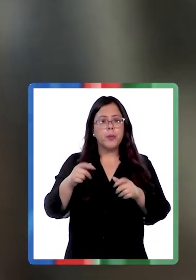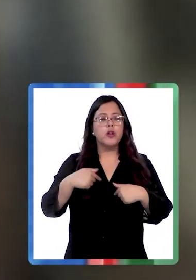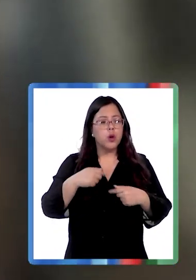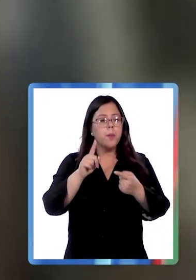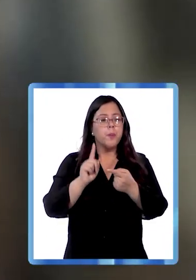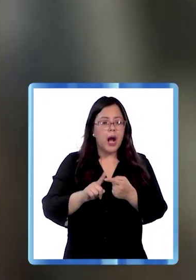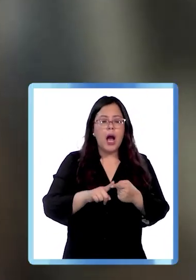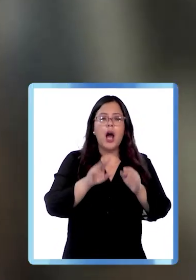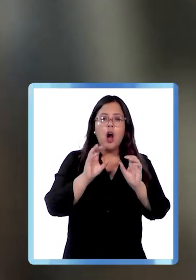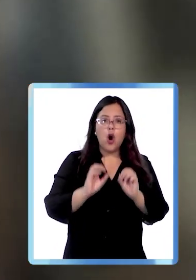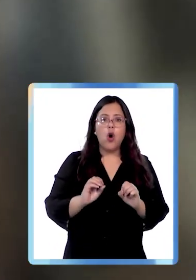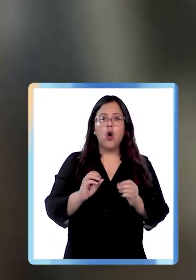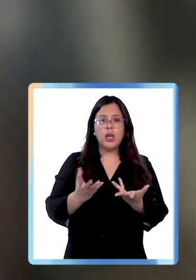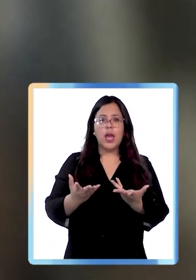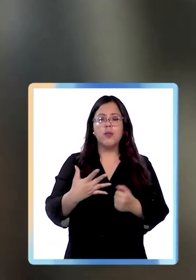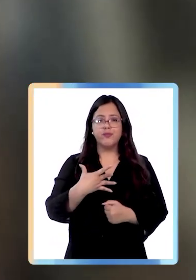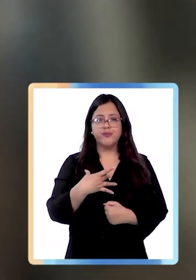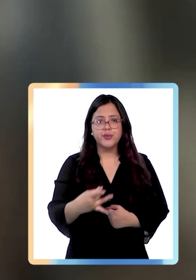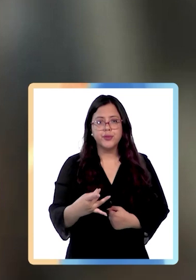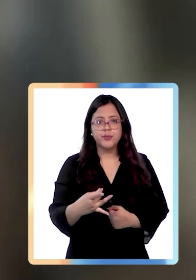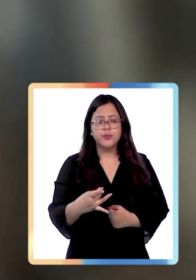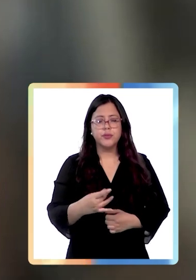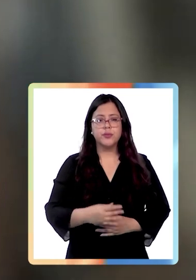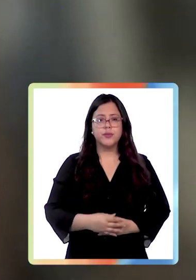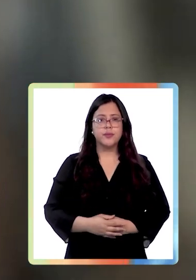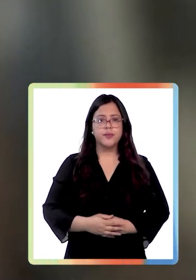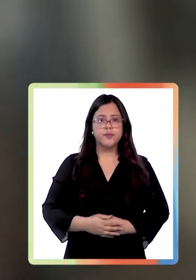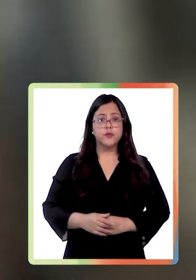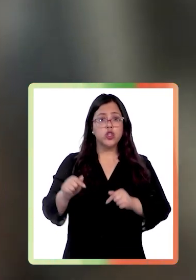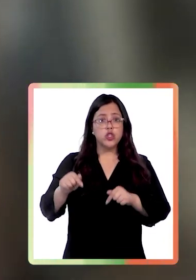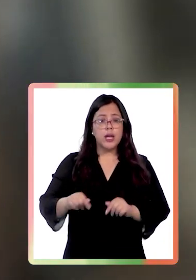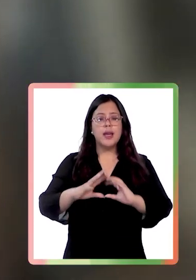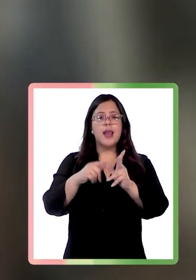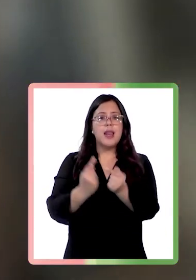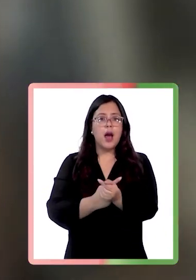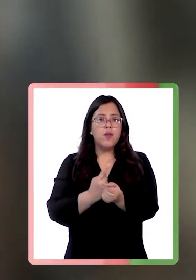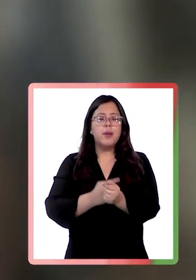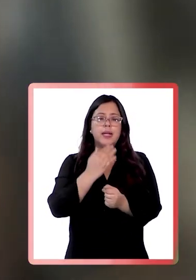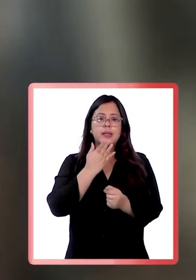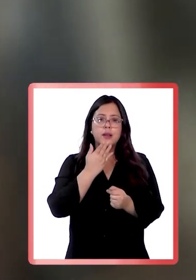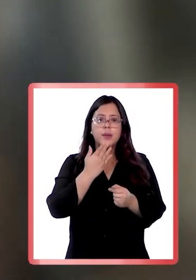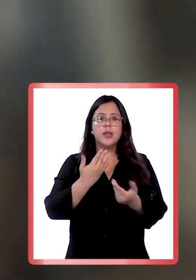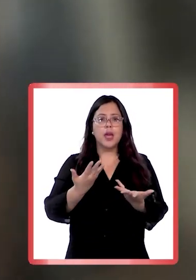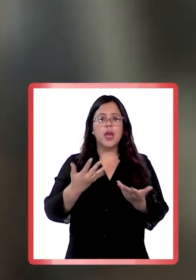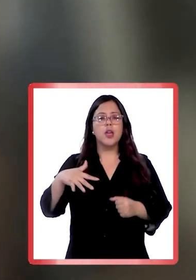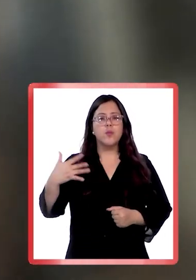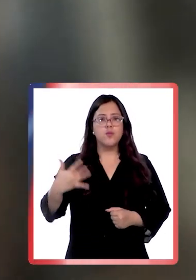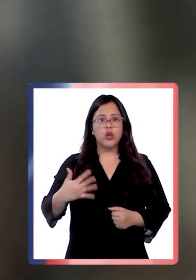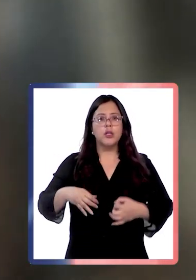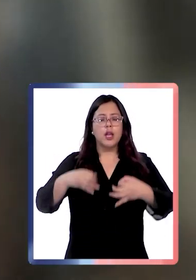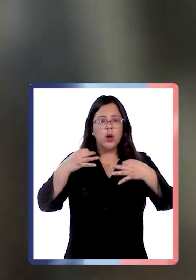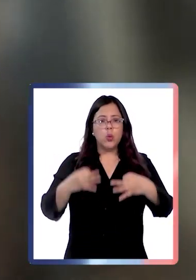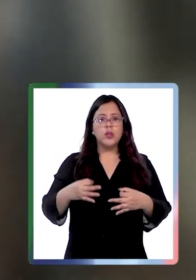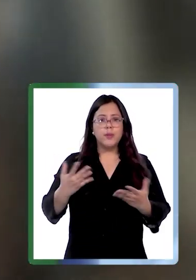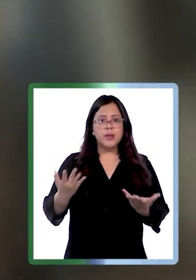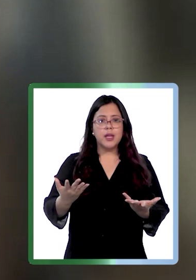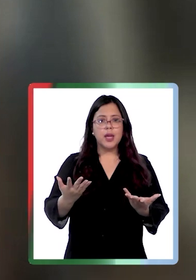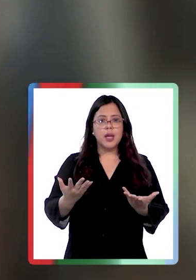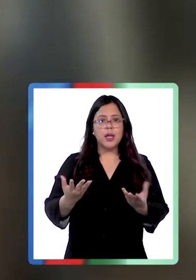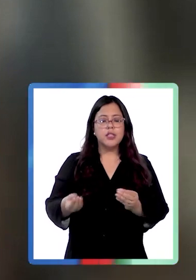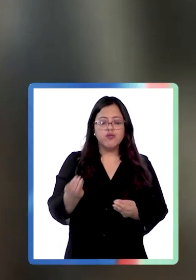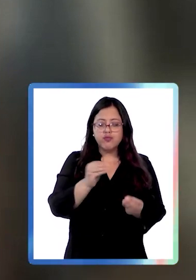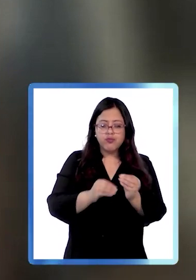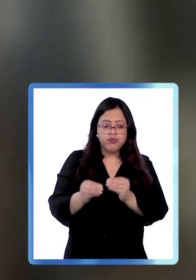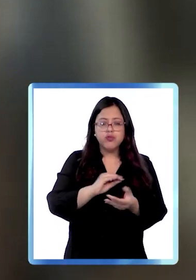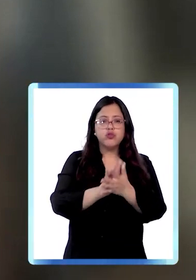se ejerza una acción donde yo participo o que me incluye directamente. Y desde ahí la familia también es un punto importante como